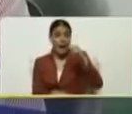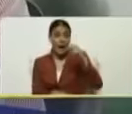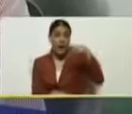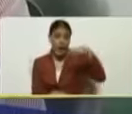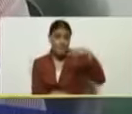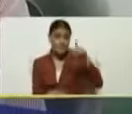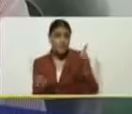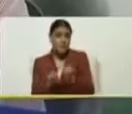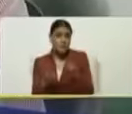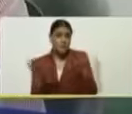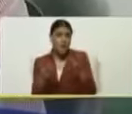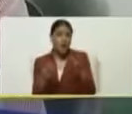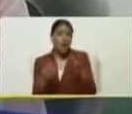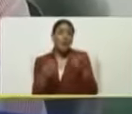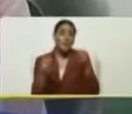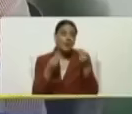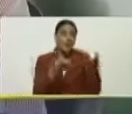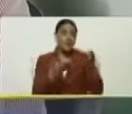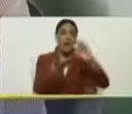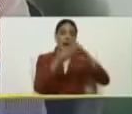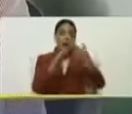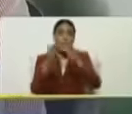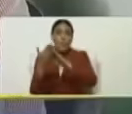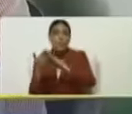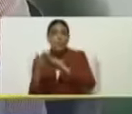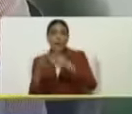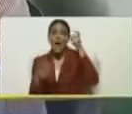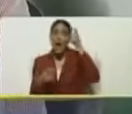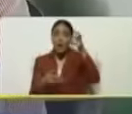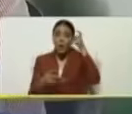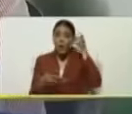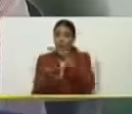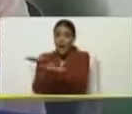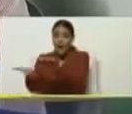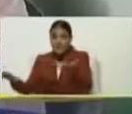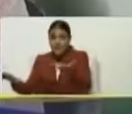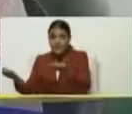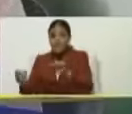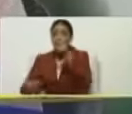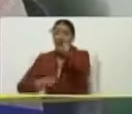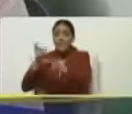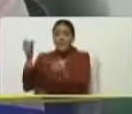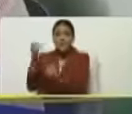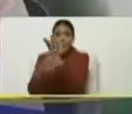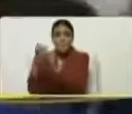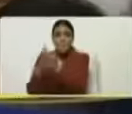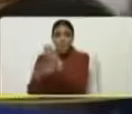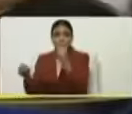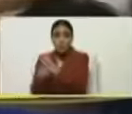para las comunas, para los campesinos, para los productores.